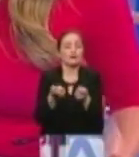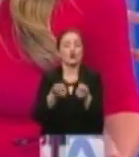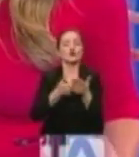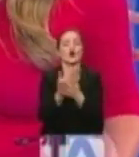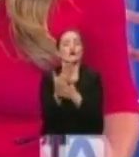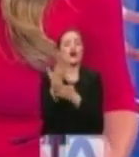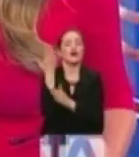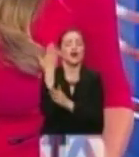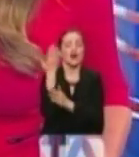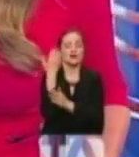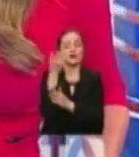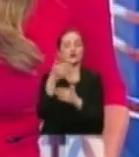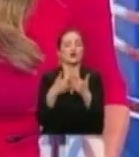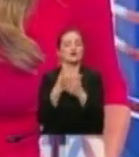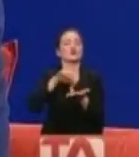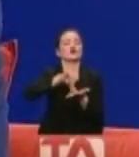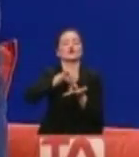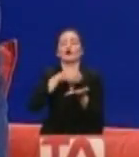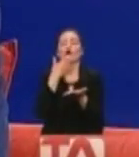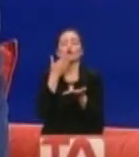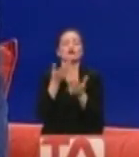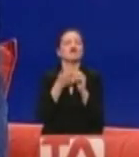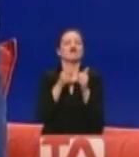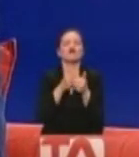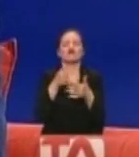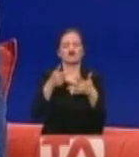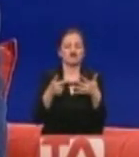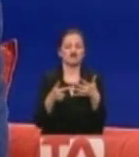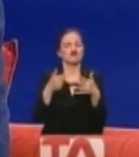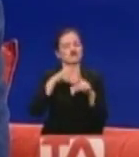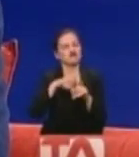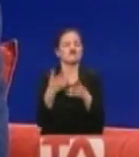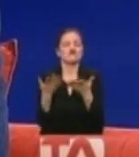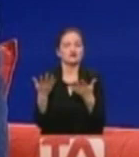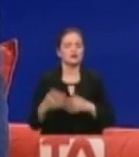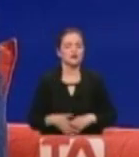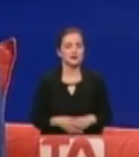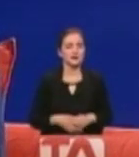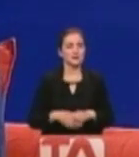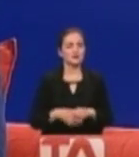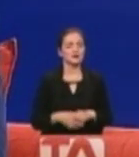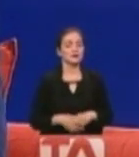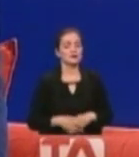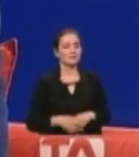nuevo alcalde que está por venir? Bueno, sin duda con problemas.